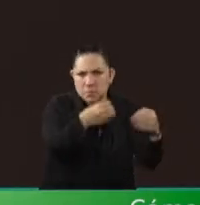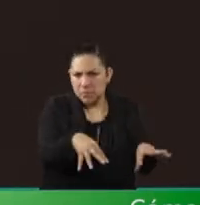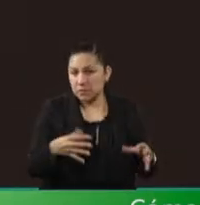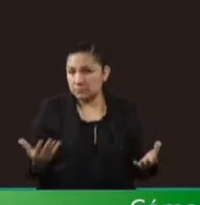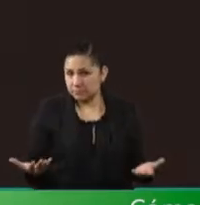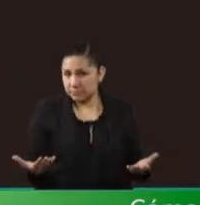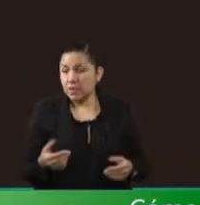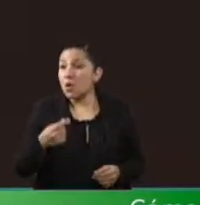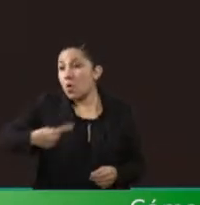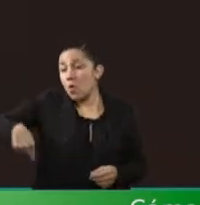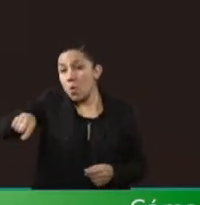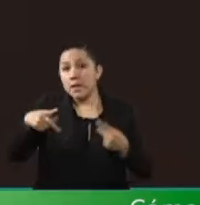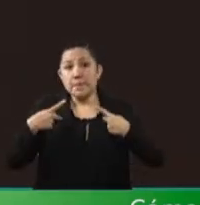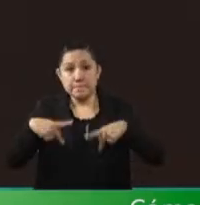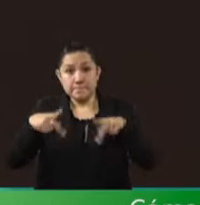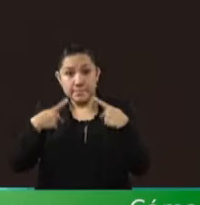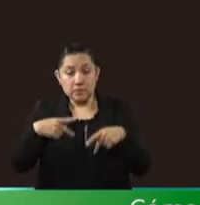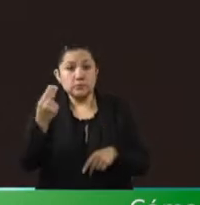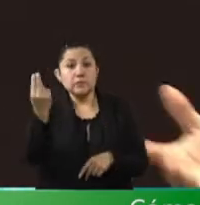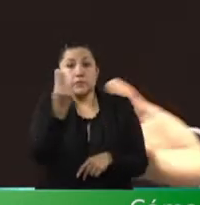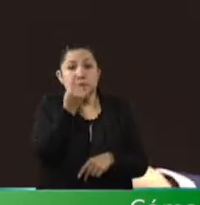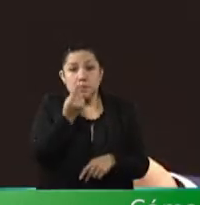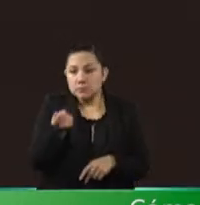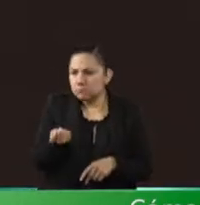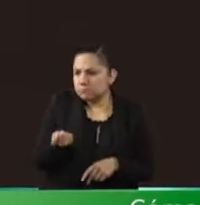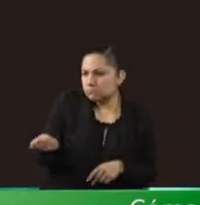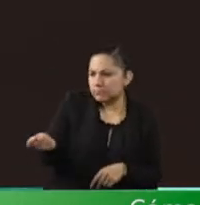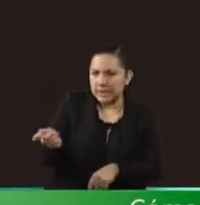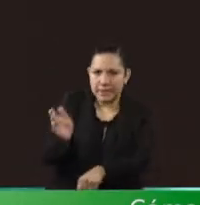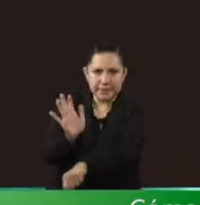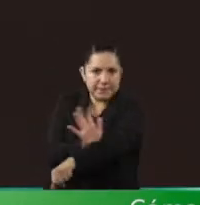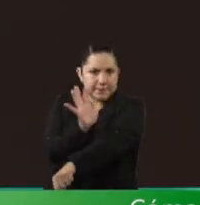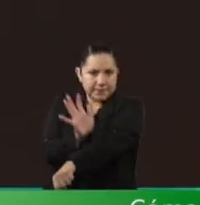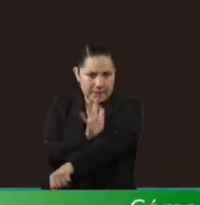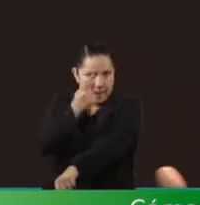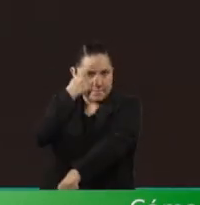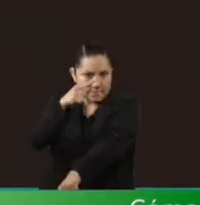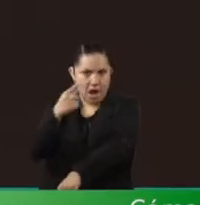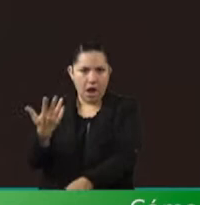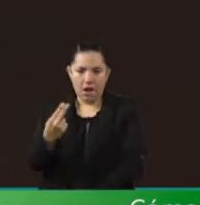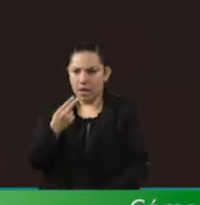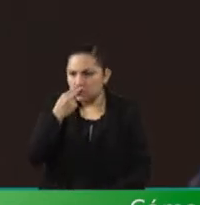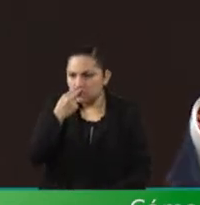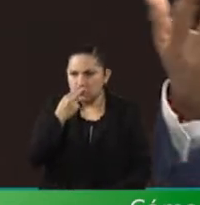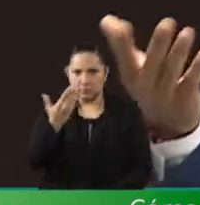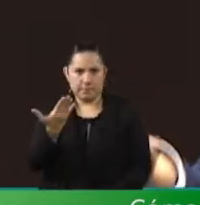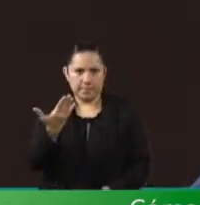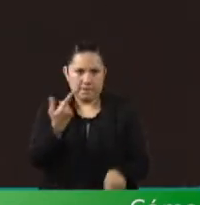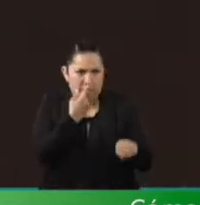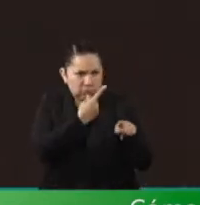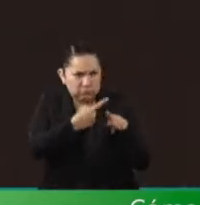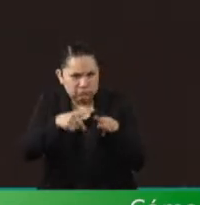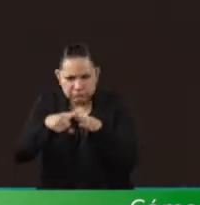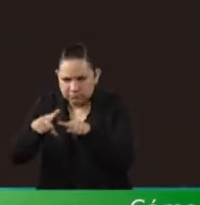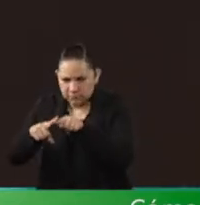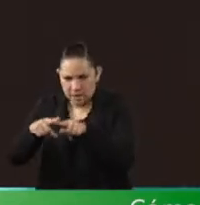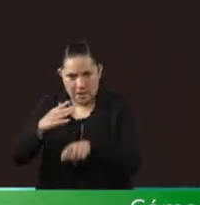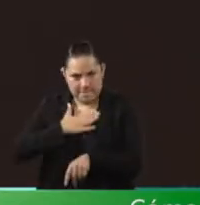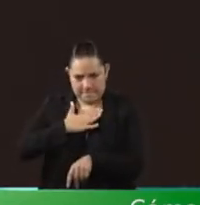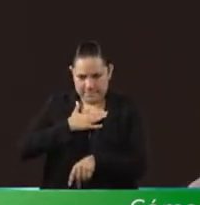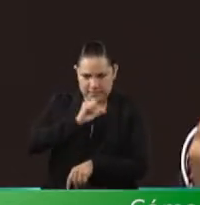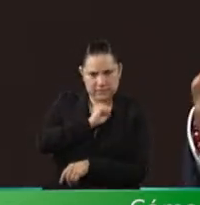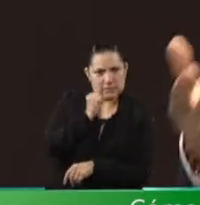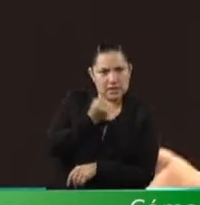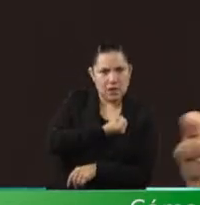aparatos médicos que funcionan con energía qué les dicen a ellos que no se preocupen por la